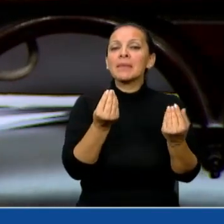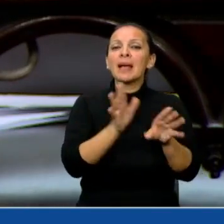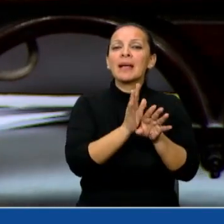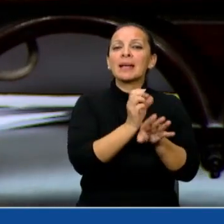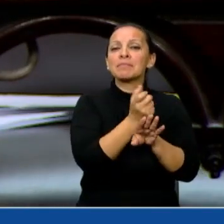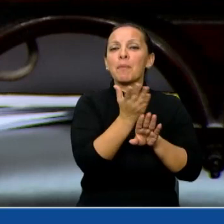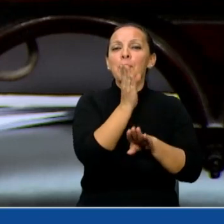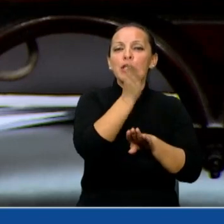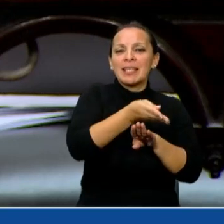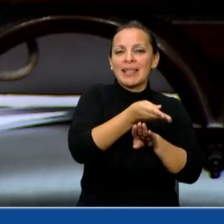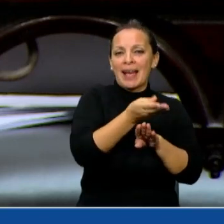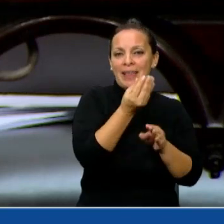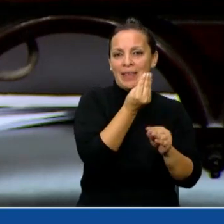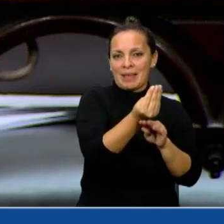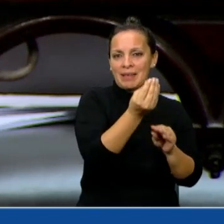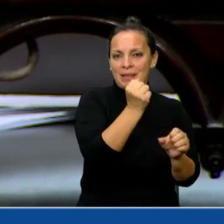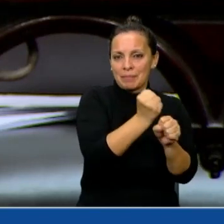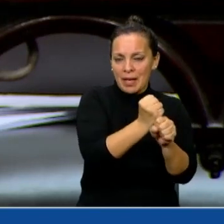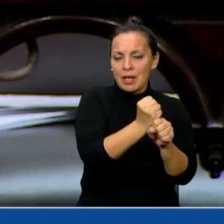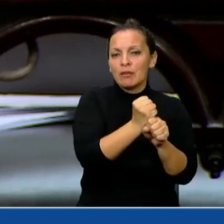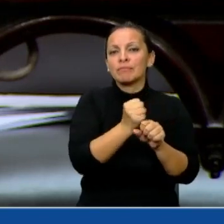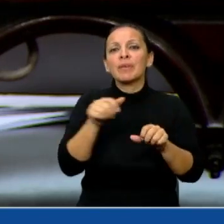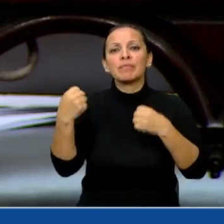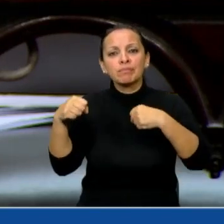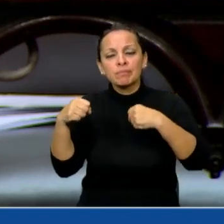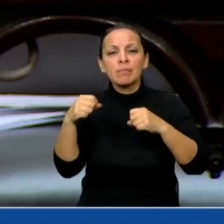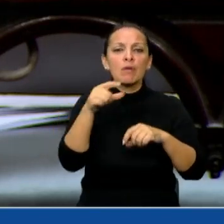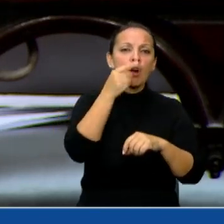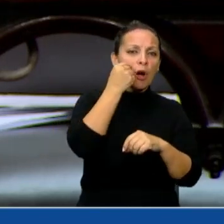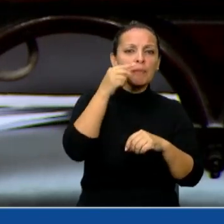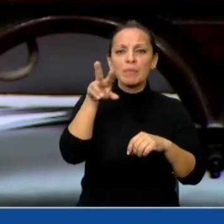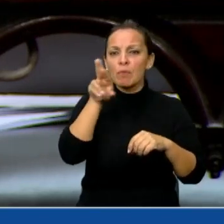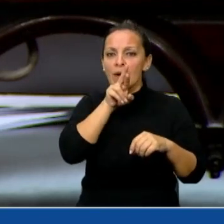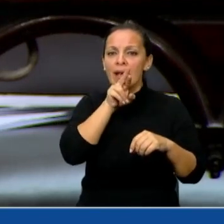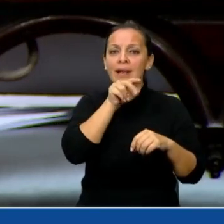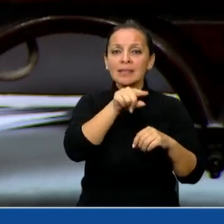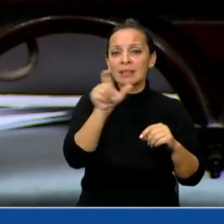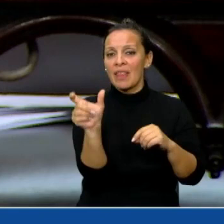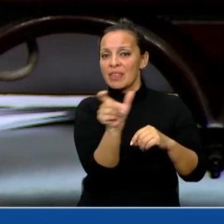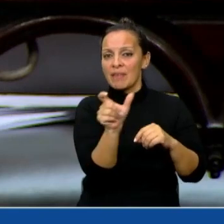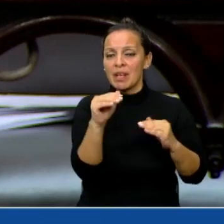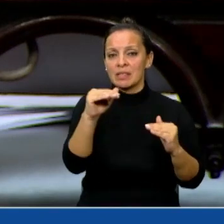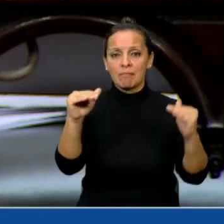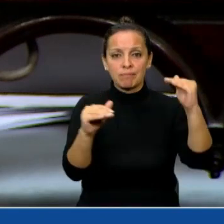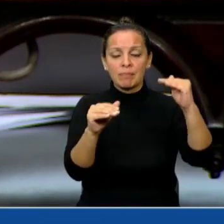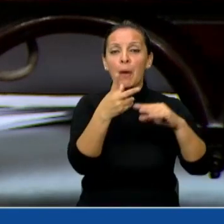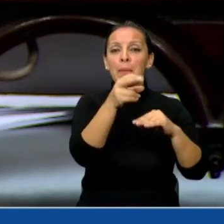actividad como en la tasa de empleo en la Argentina en este momento entre varones y mujeres es más de 20